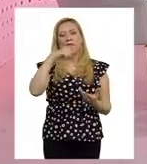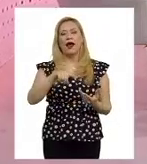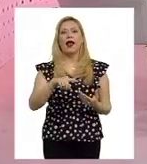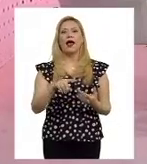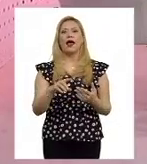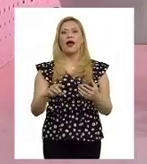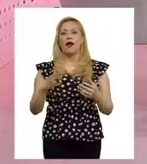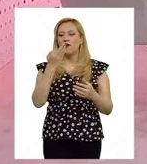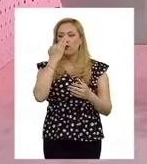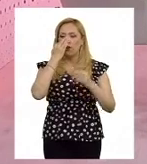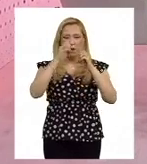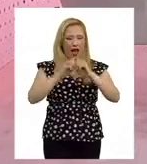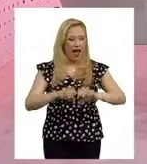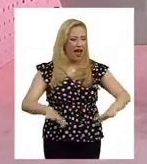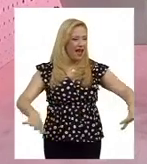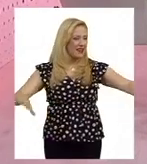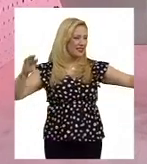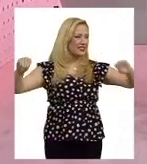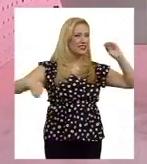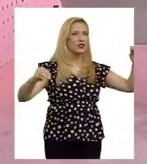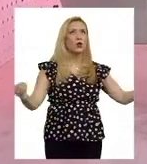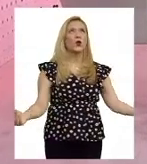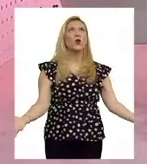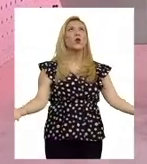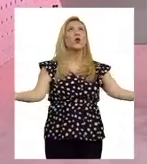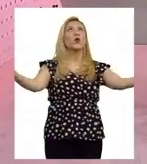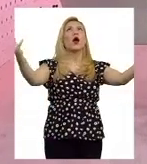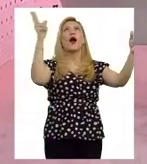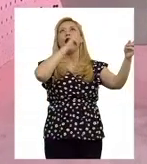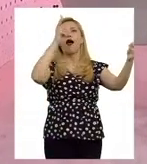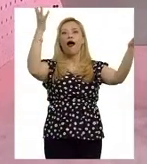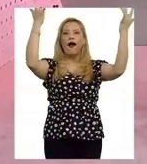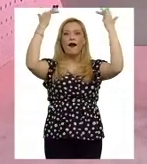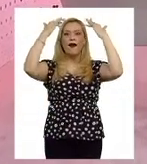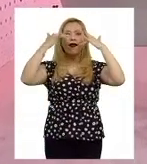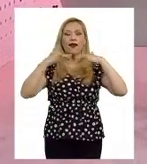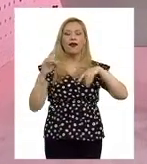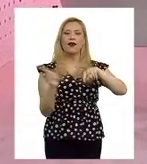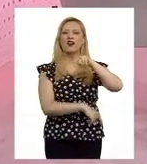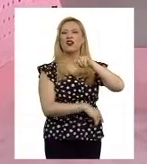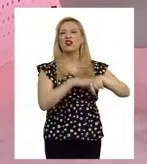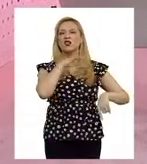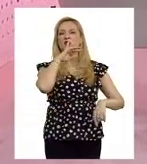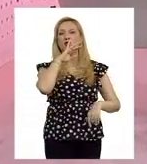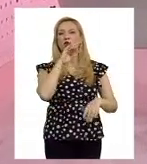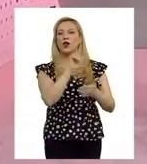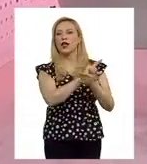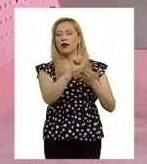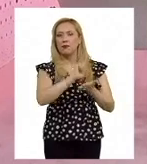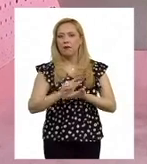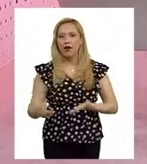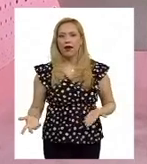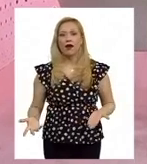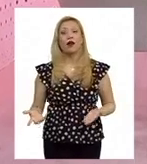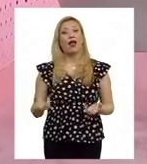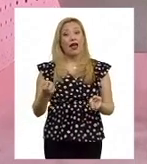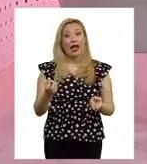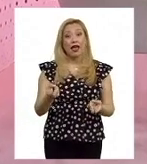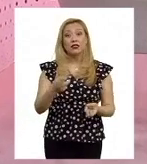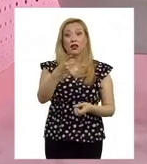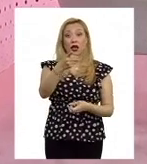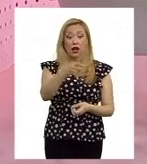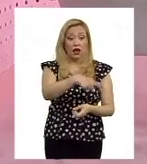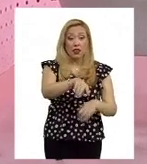carbono. Entonces, de esa forma pensamos que las políticas públicas y en particular una de las políticas